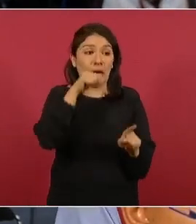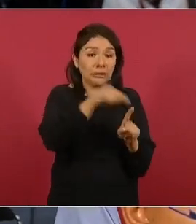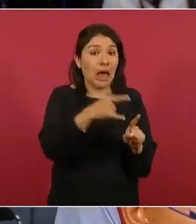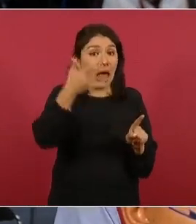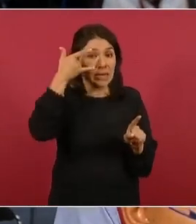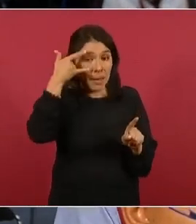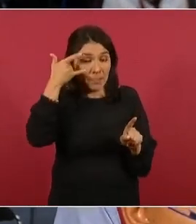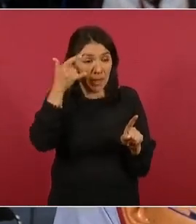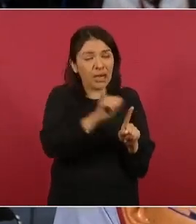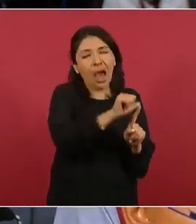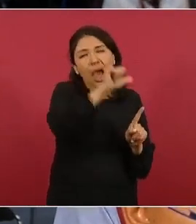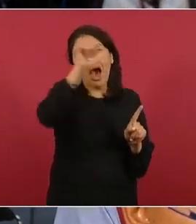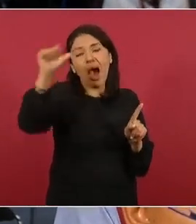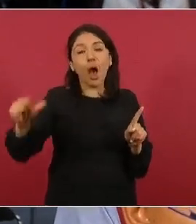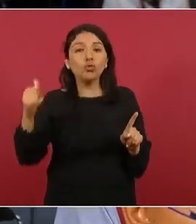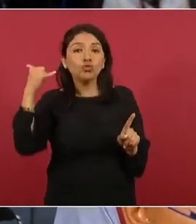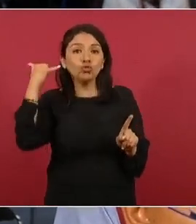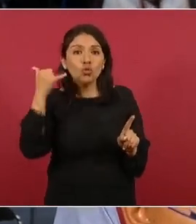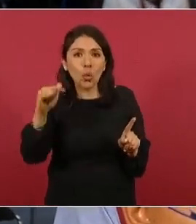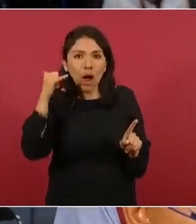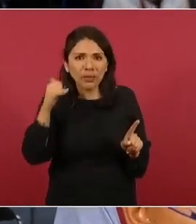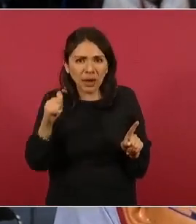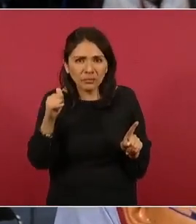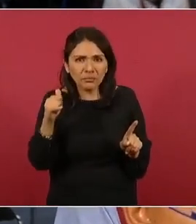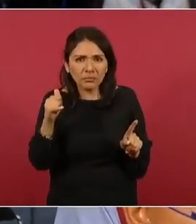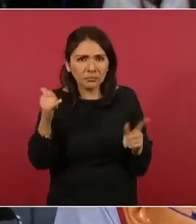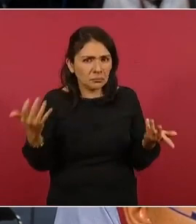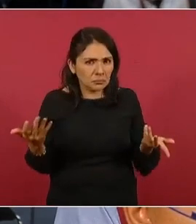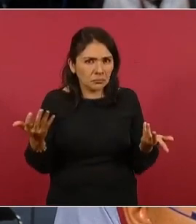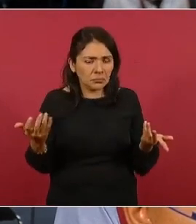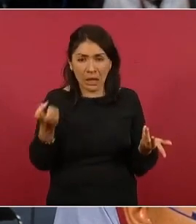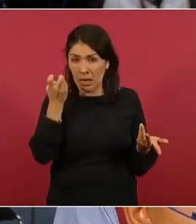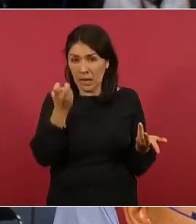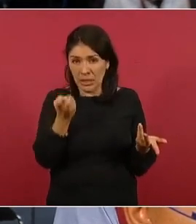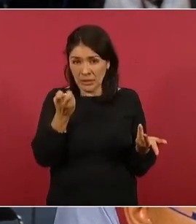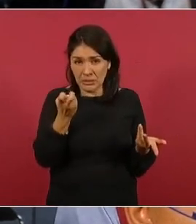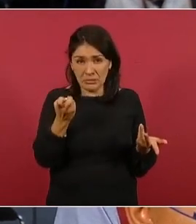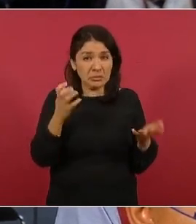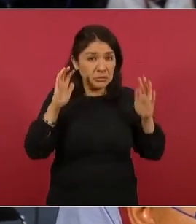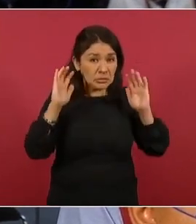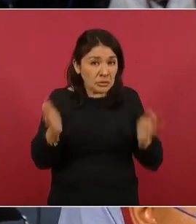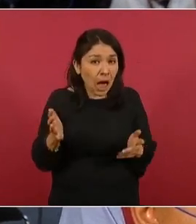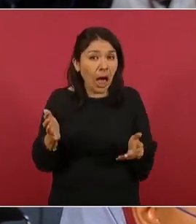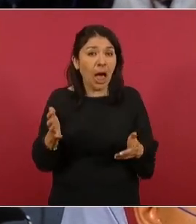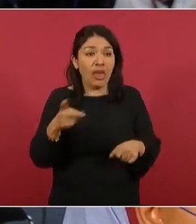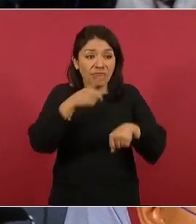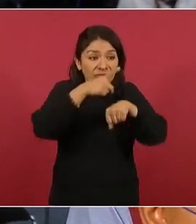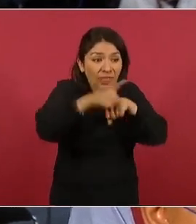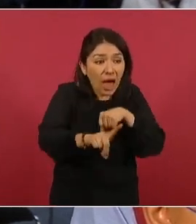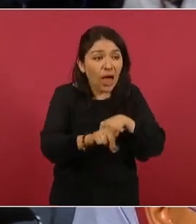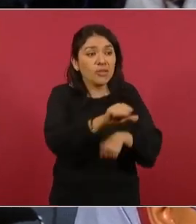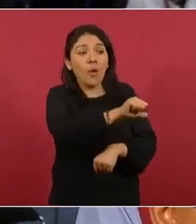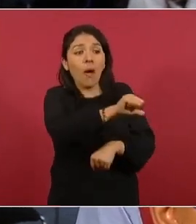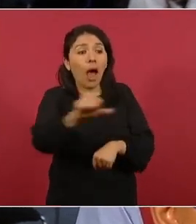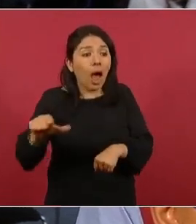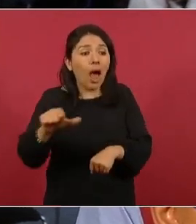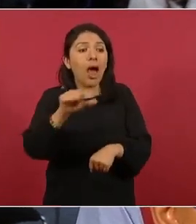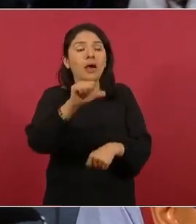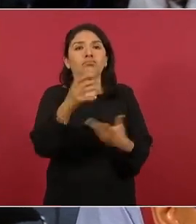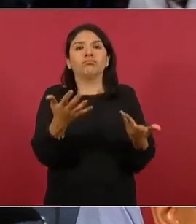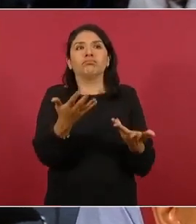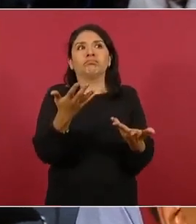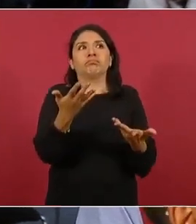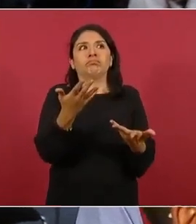y Yucatán, y no se tienen reportes de que hayan hecho daño a